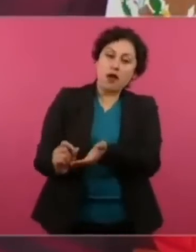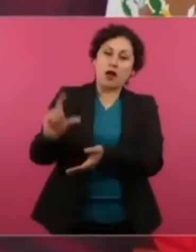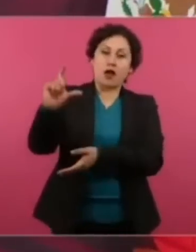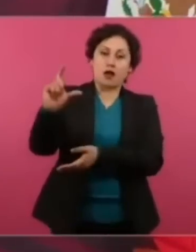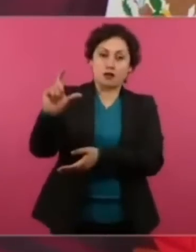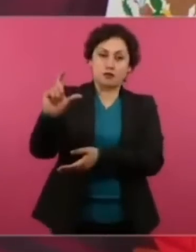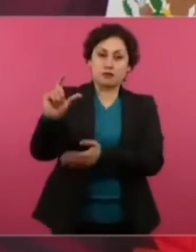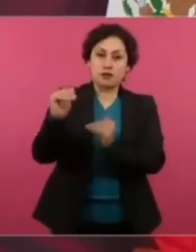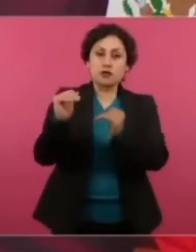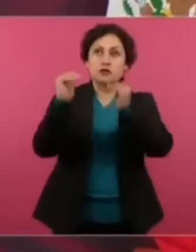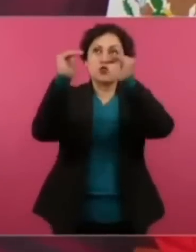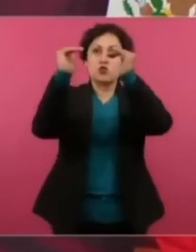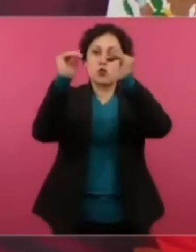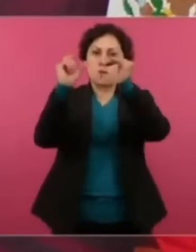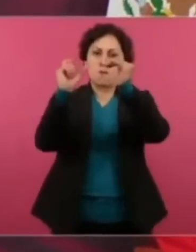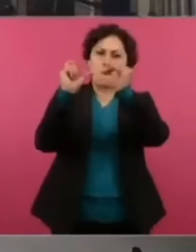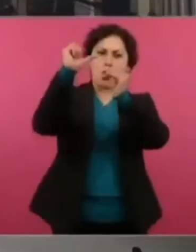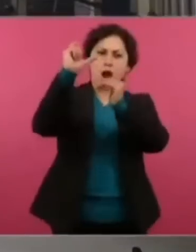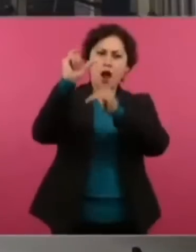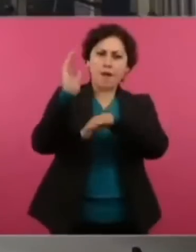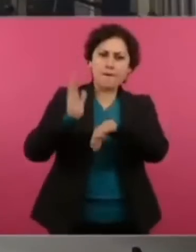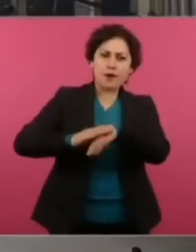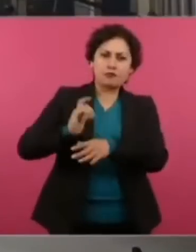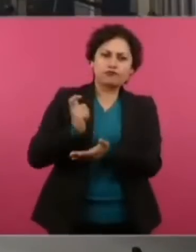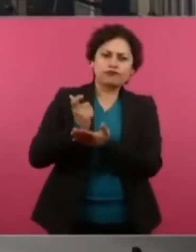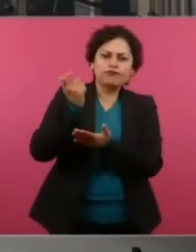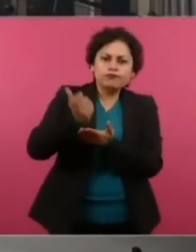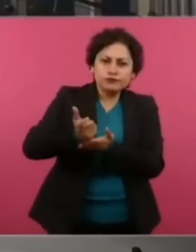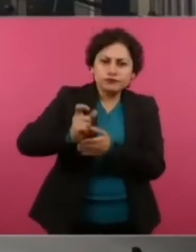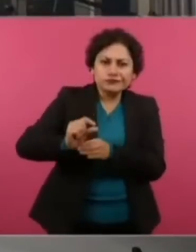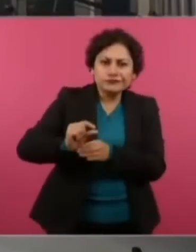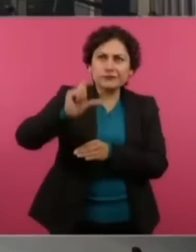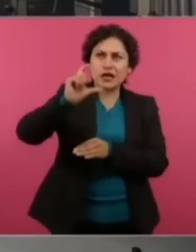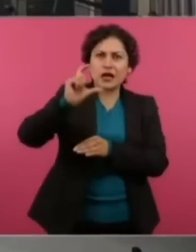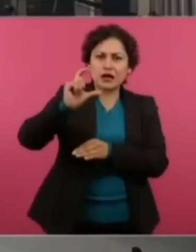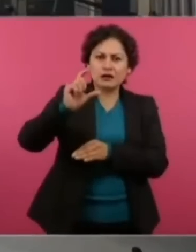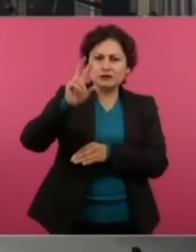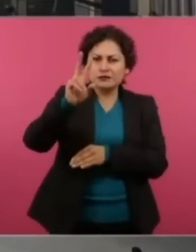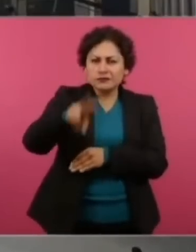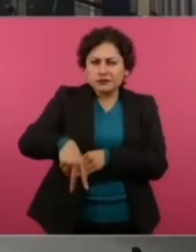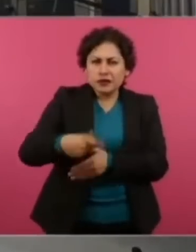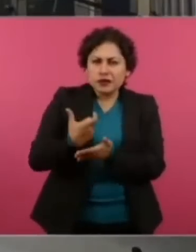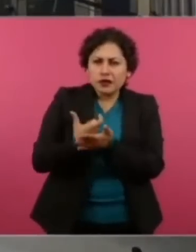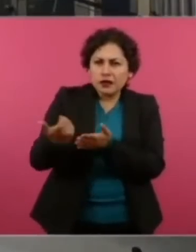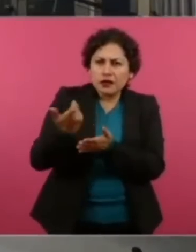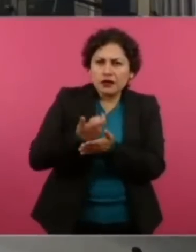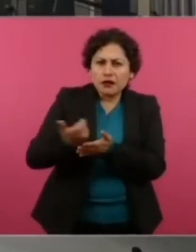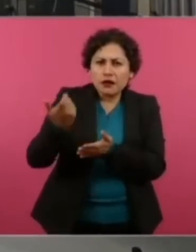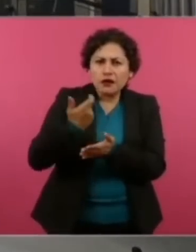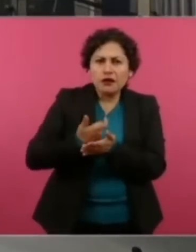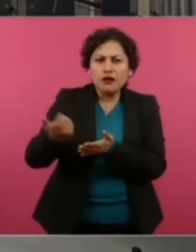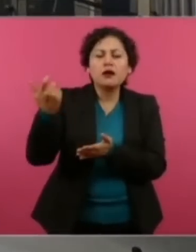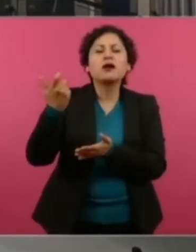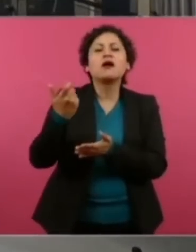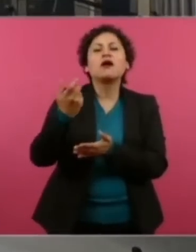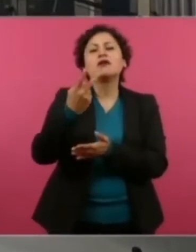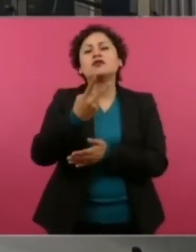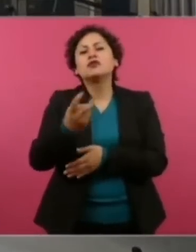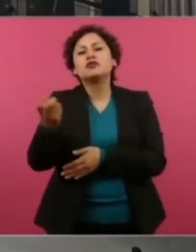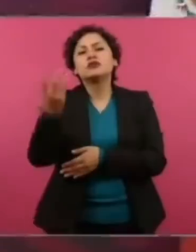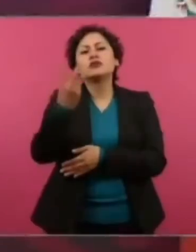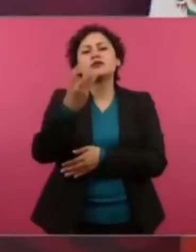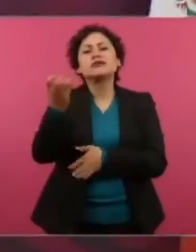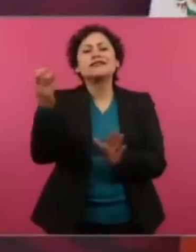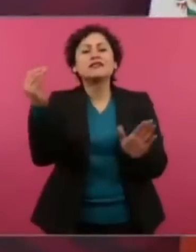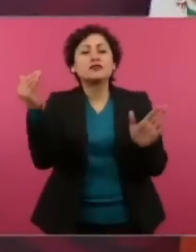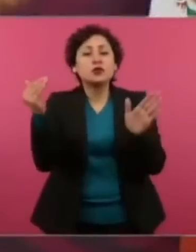Estás hablando de sueldos de 200, 300 mil pesos